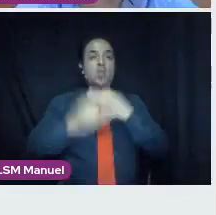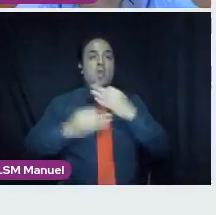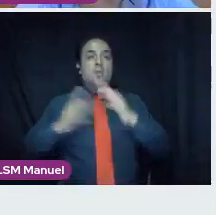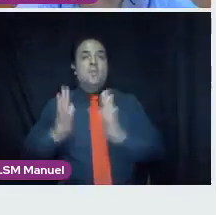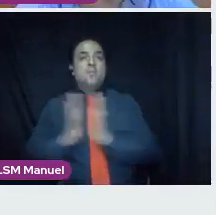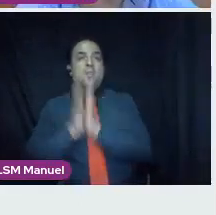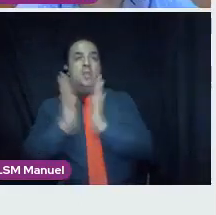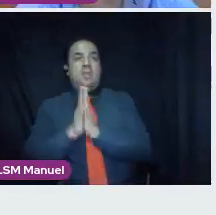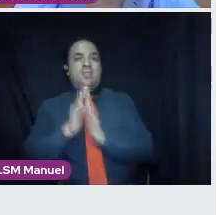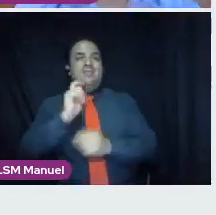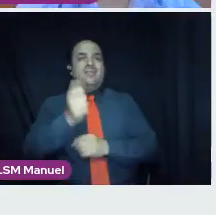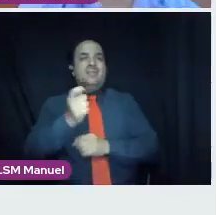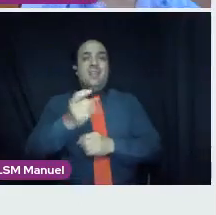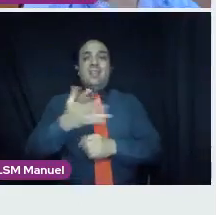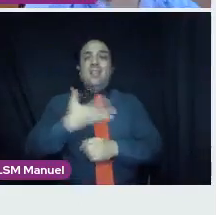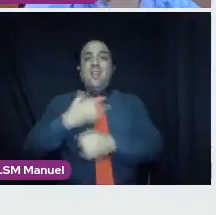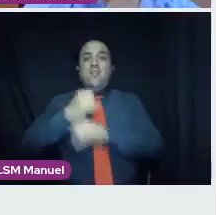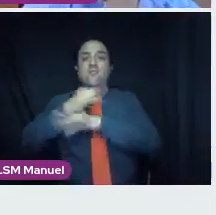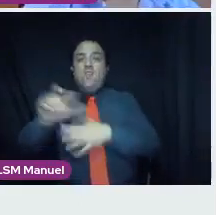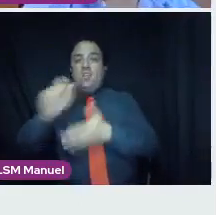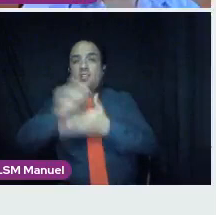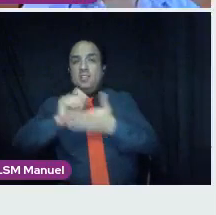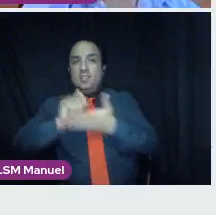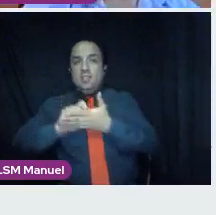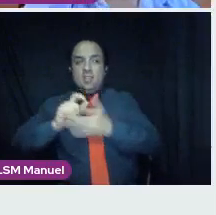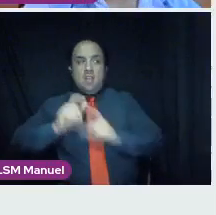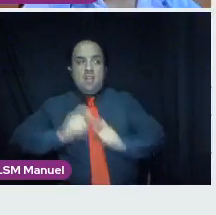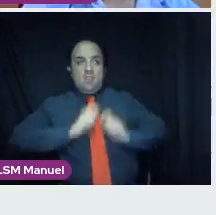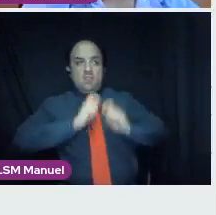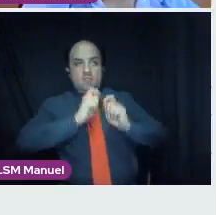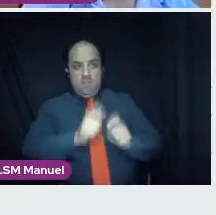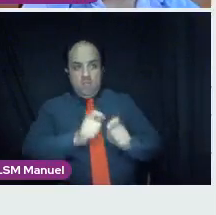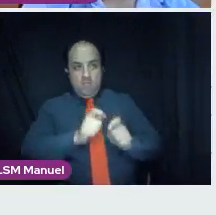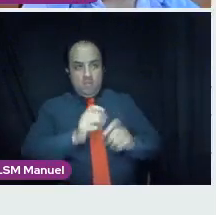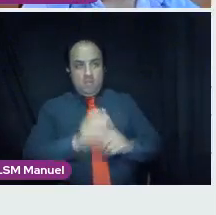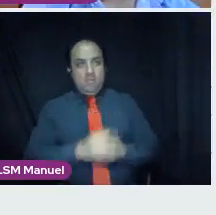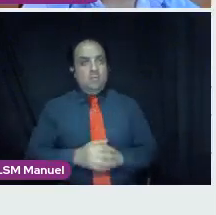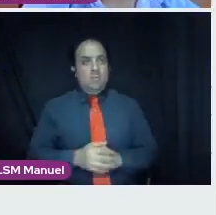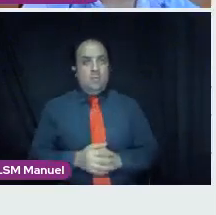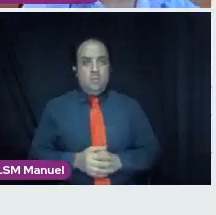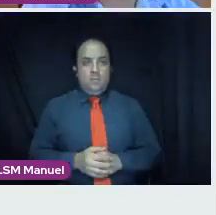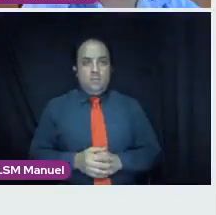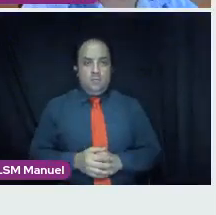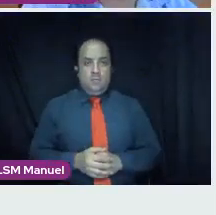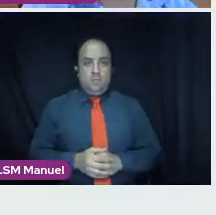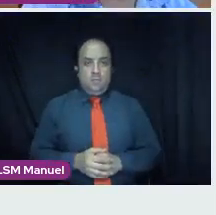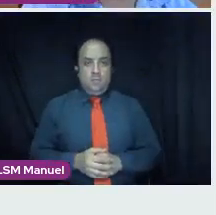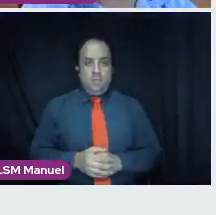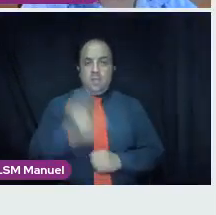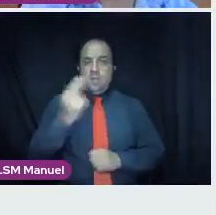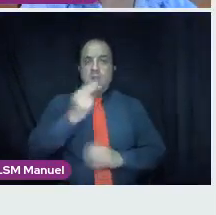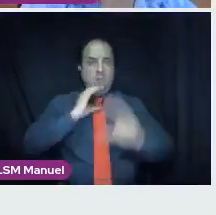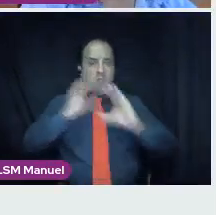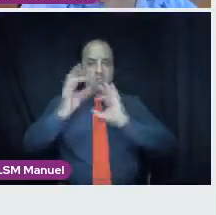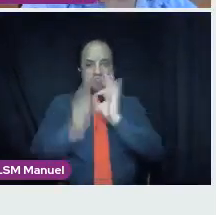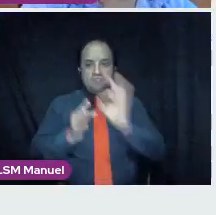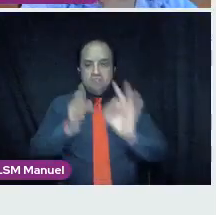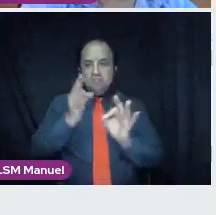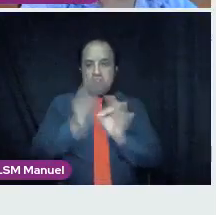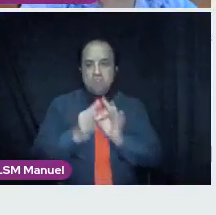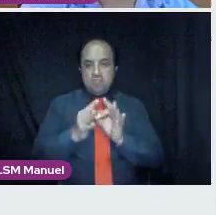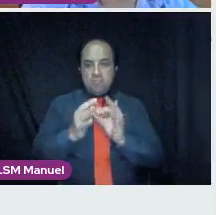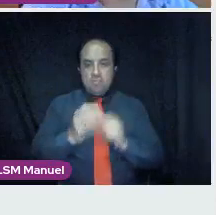mediante reportes escritos. O sea, termina siendo una comunicación eficiente el que